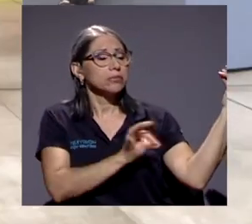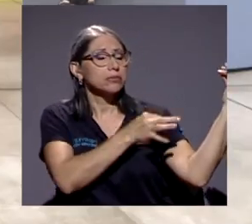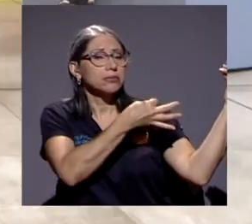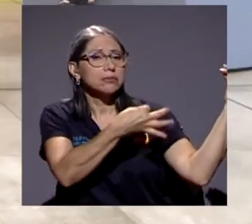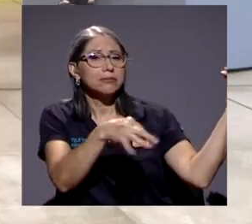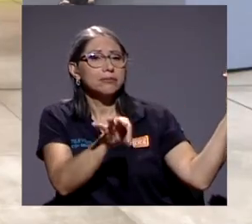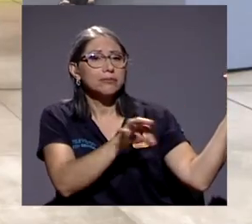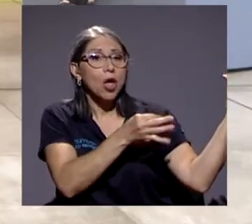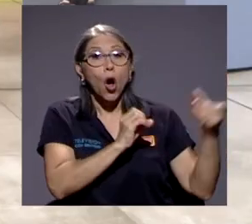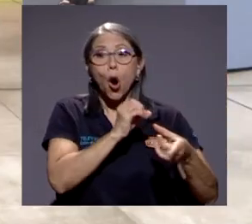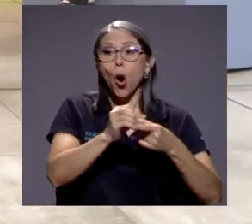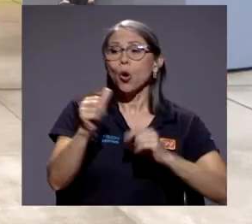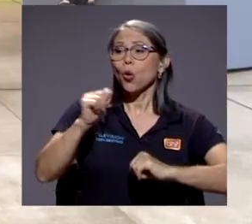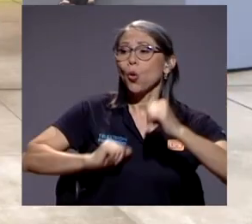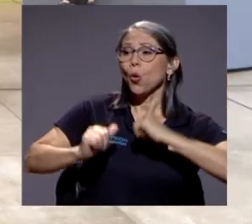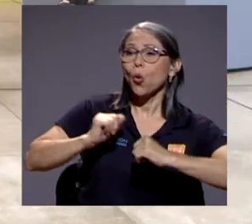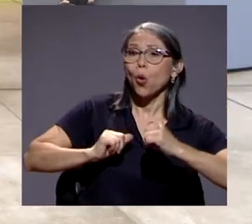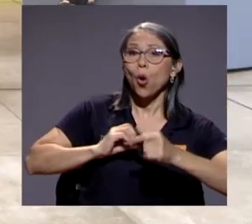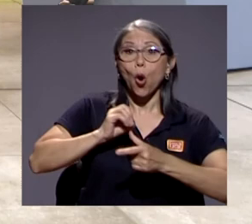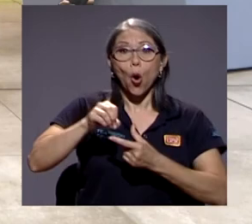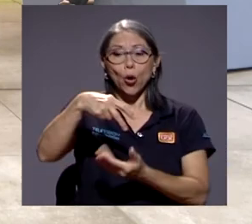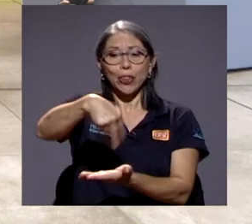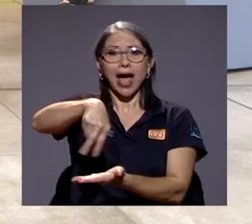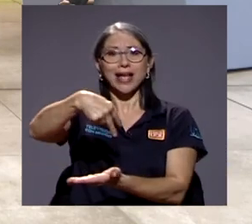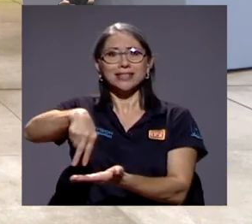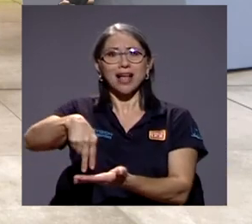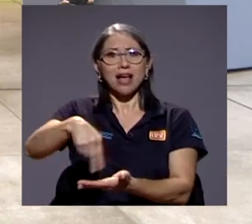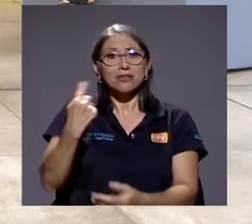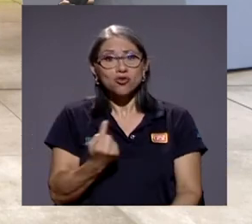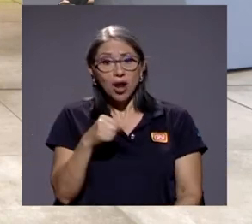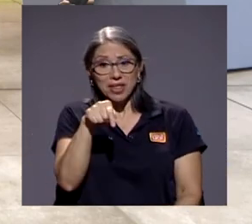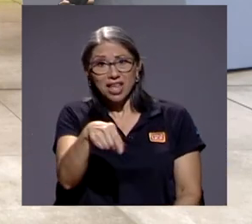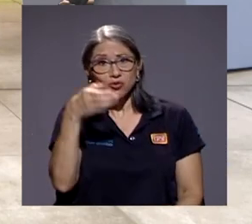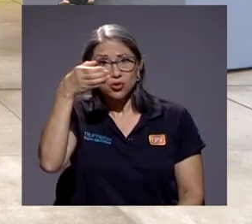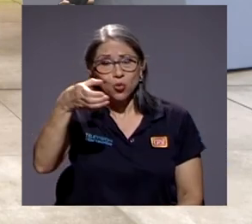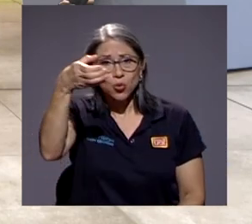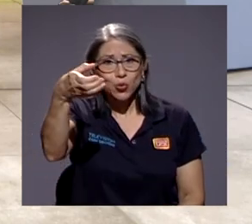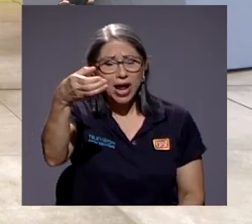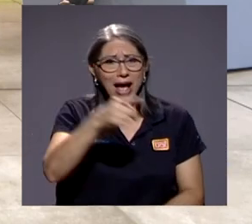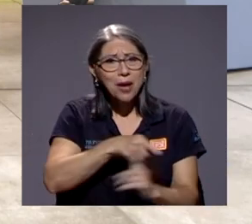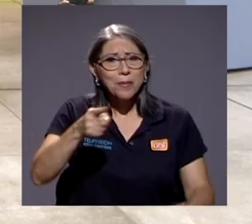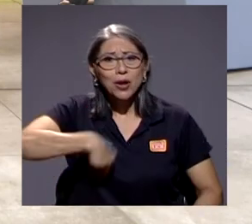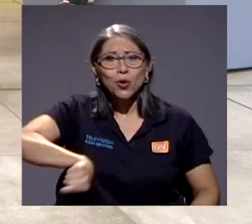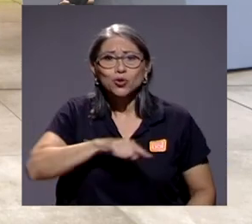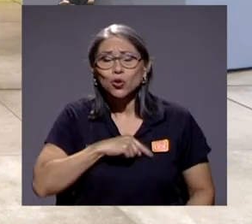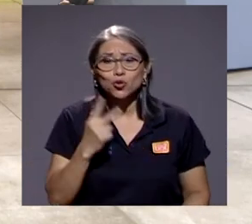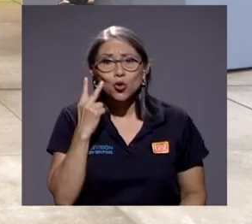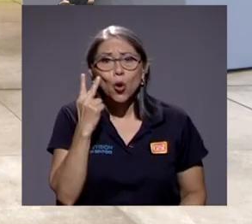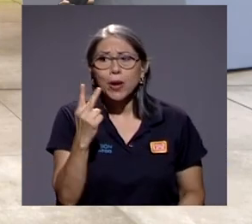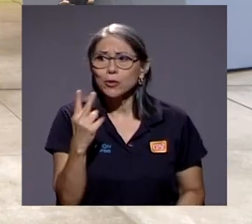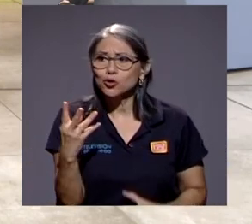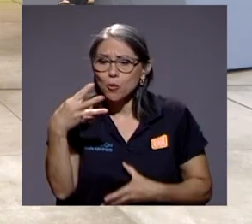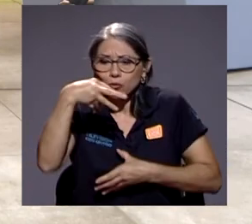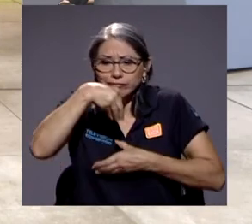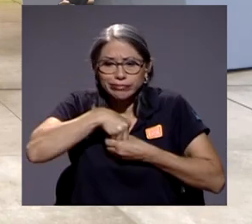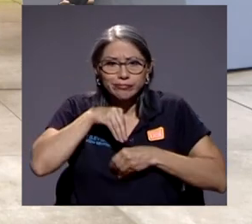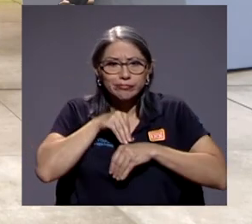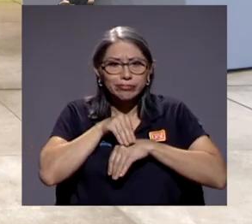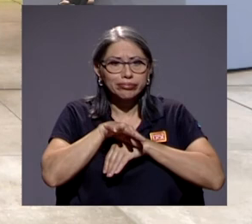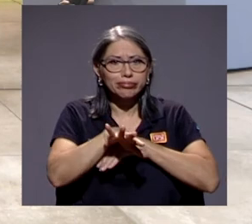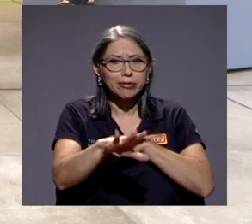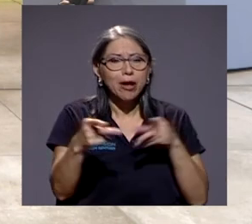contemporánea es la cultura y no la vemos tan arraigada en el cotidiano y el